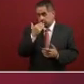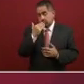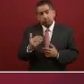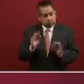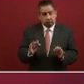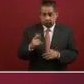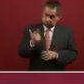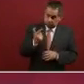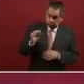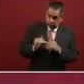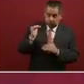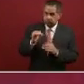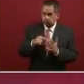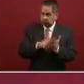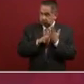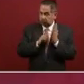buen indicador